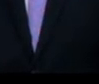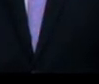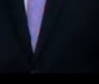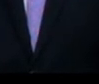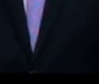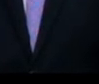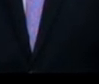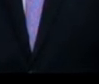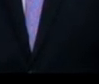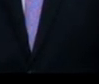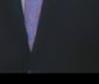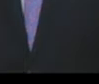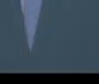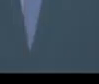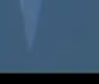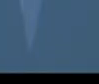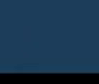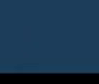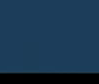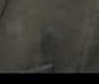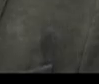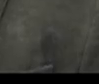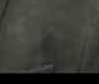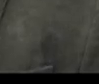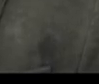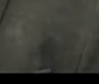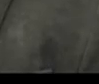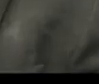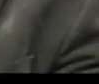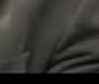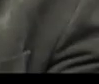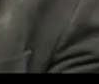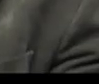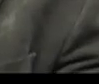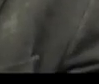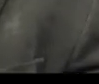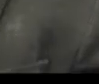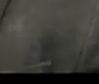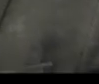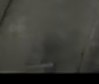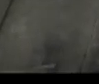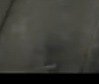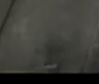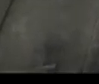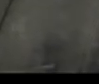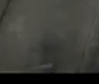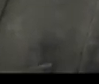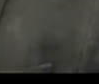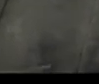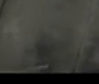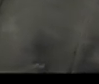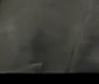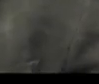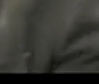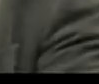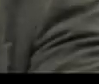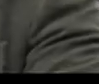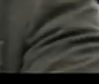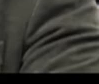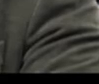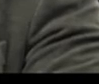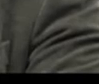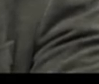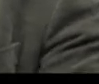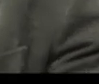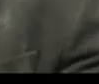SEP, Esteban Moctezuma Barragán. Igor Lozada, secretario de Vinculación Cultural de la Universidad de Guadalajara, platicó con la